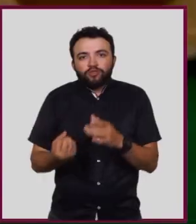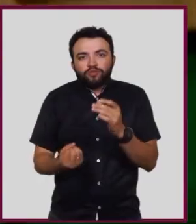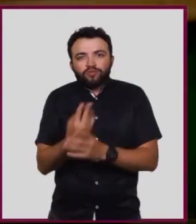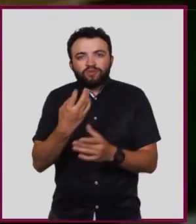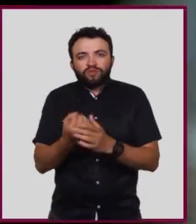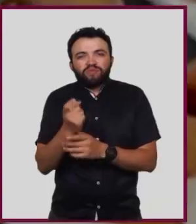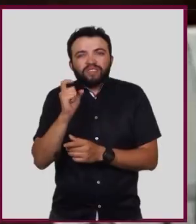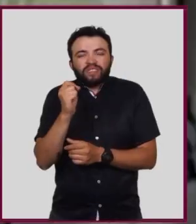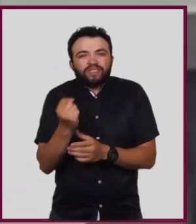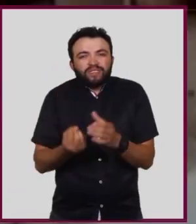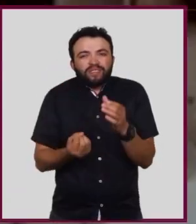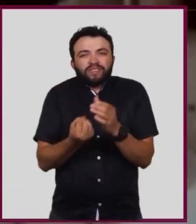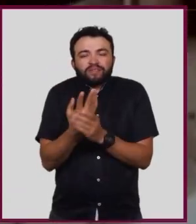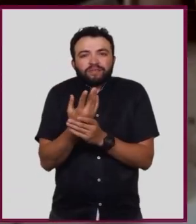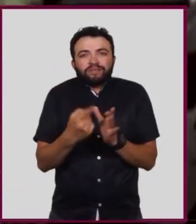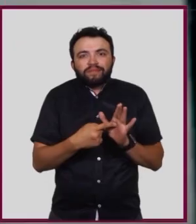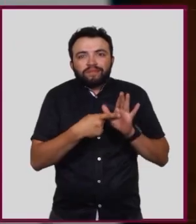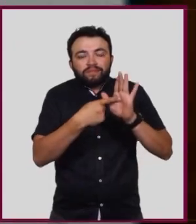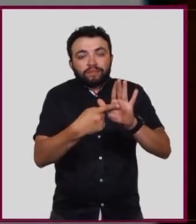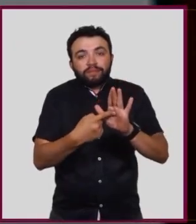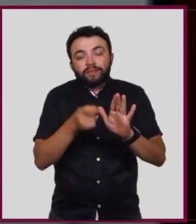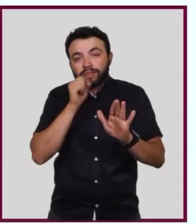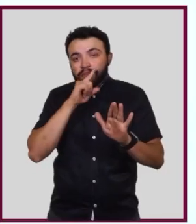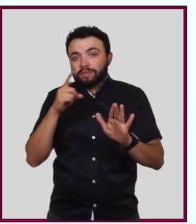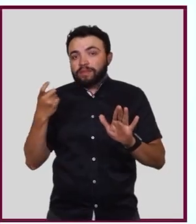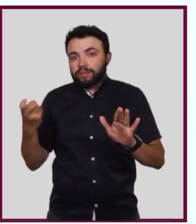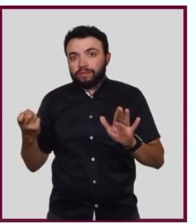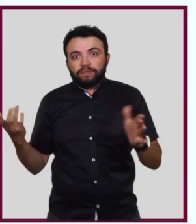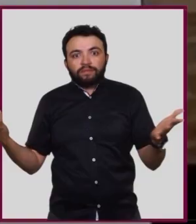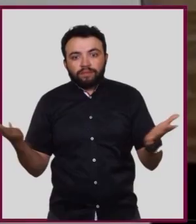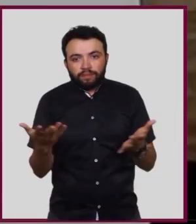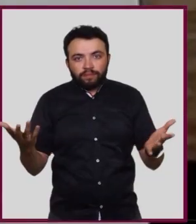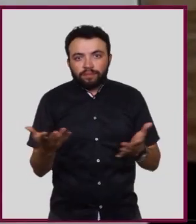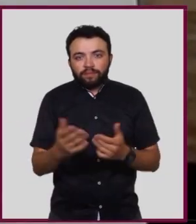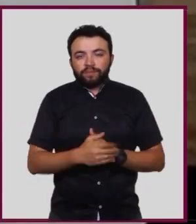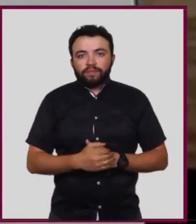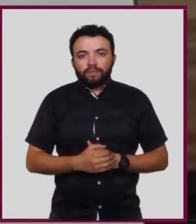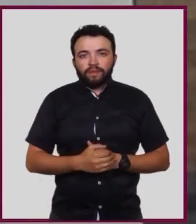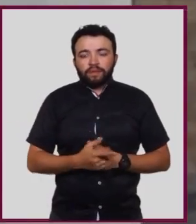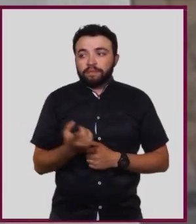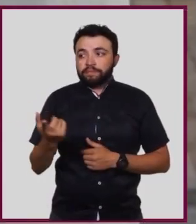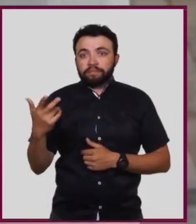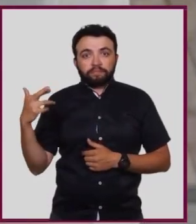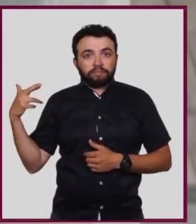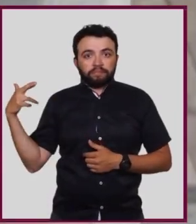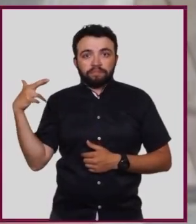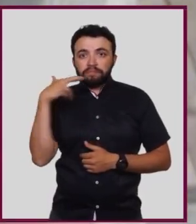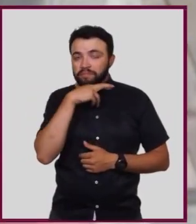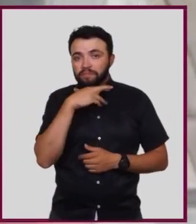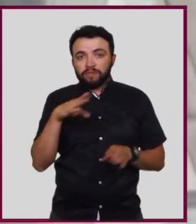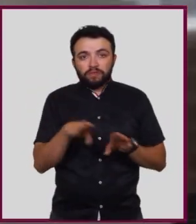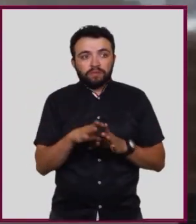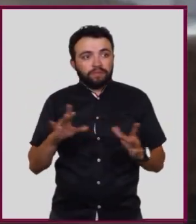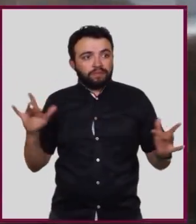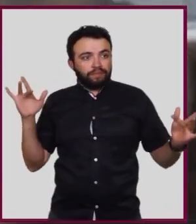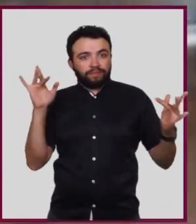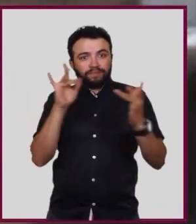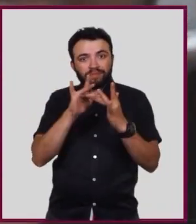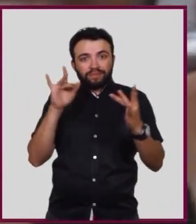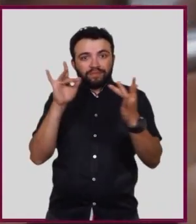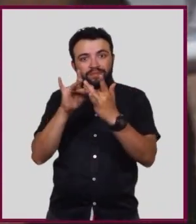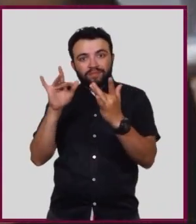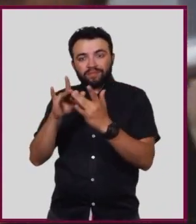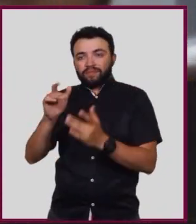plataformas. Eso hicimos también. Y muy rápidamente se conectaron otros